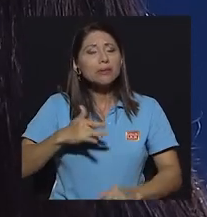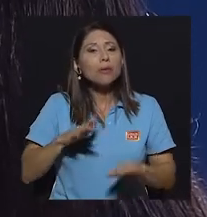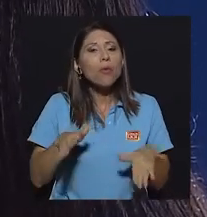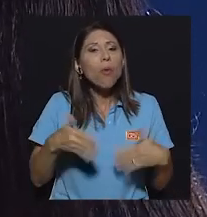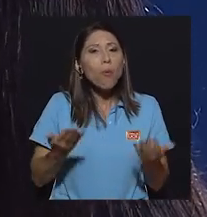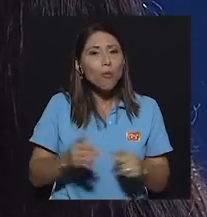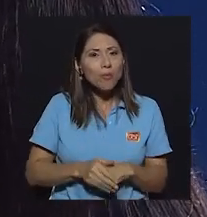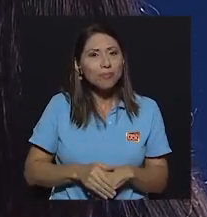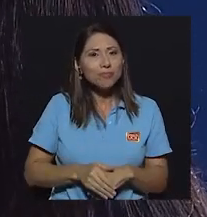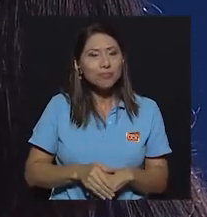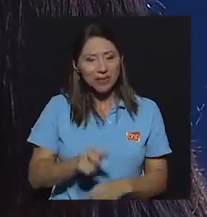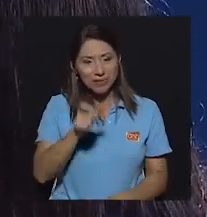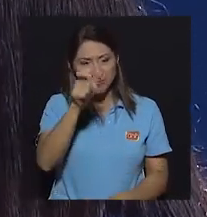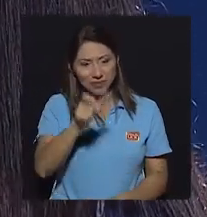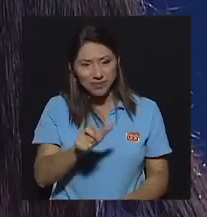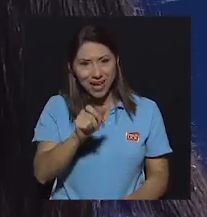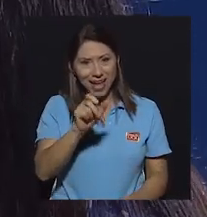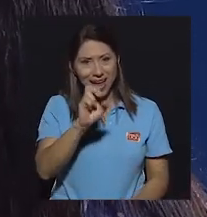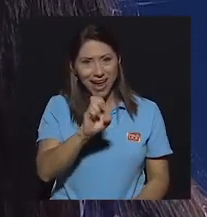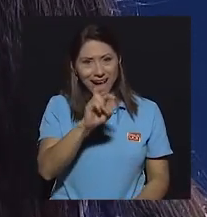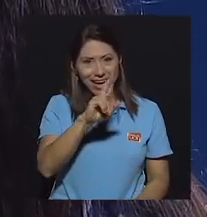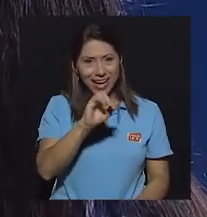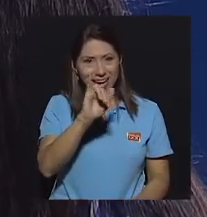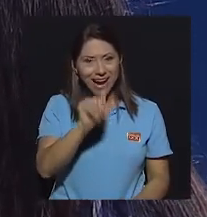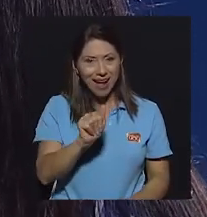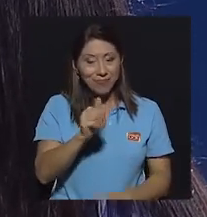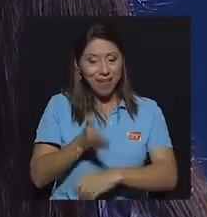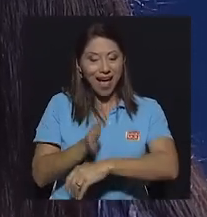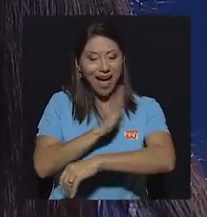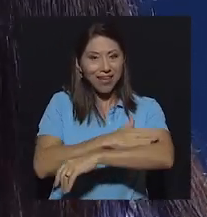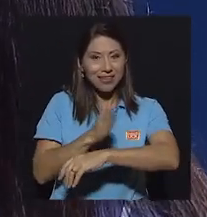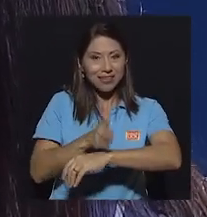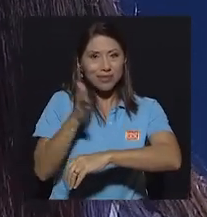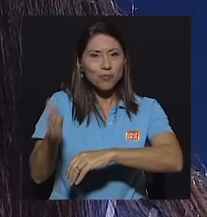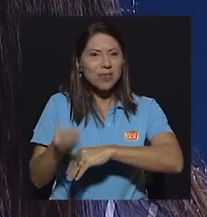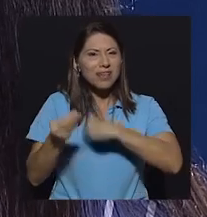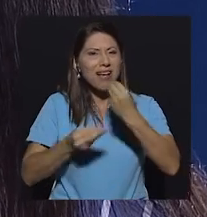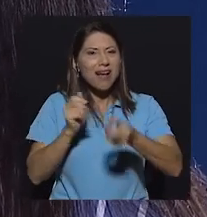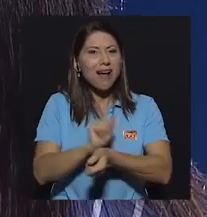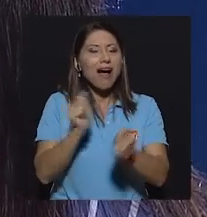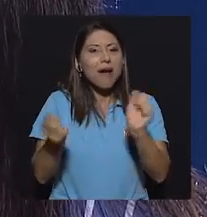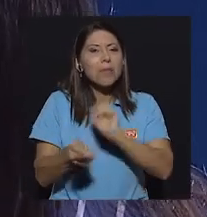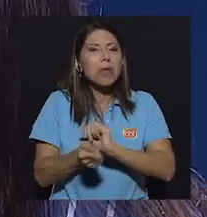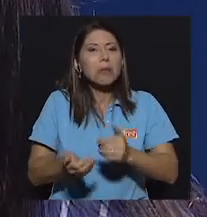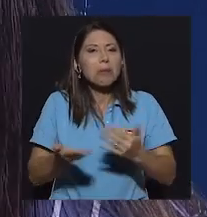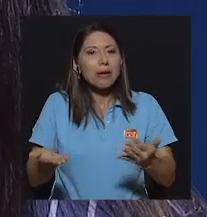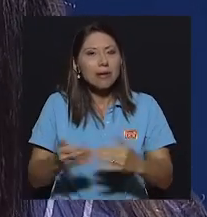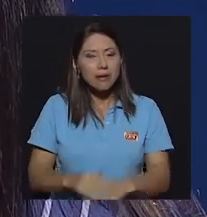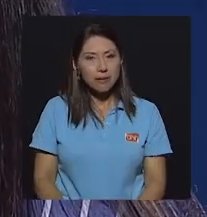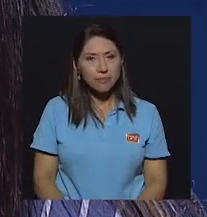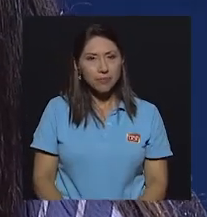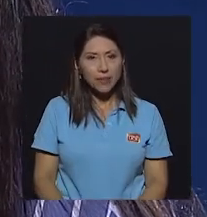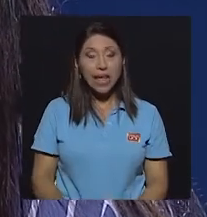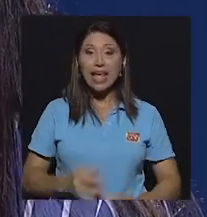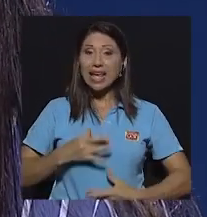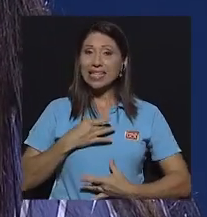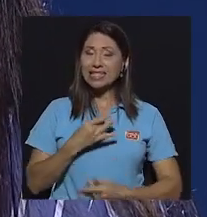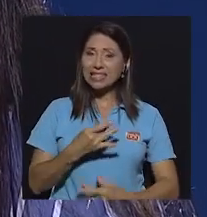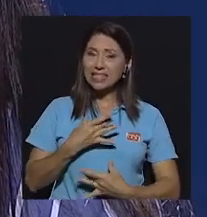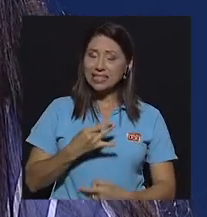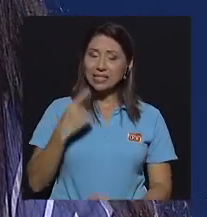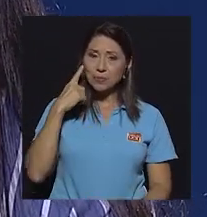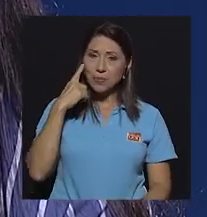profesional, siempre hay un aspecto personal muy fuerte. En este caso, pues yo creo que todavía más.